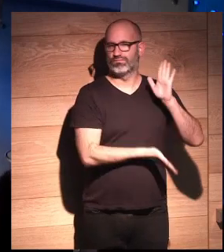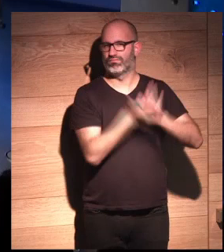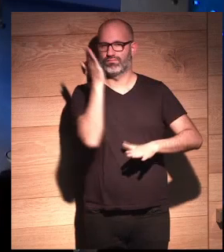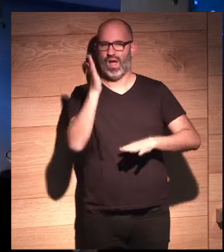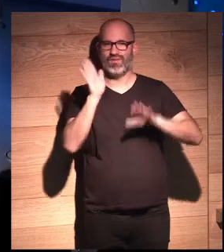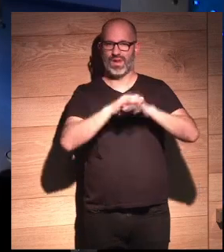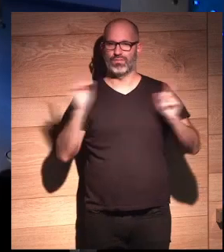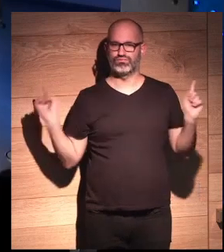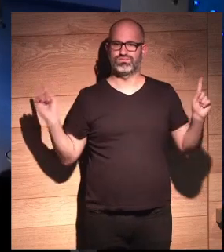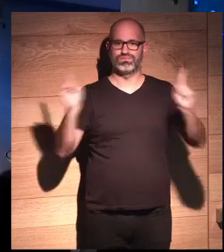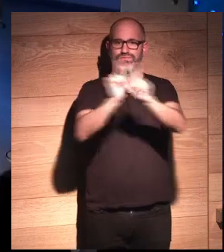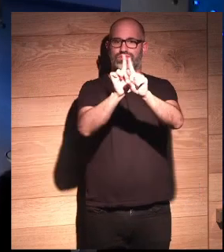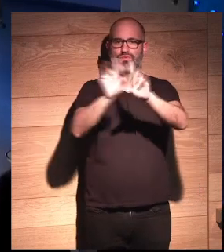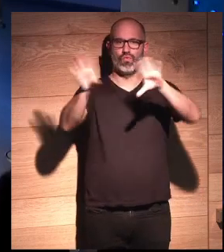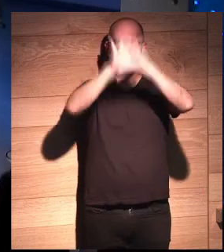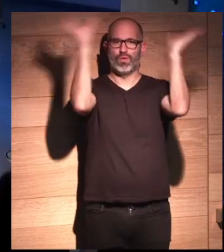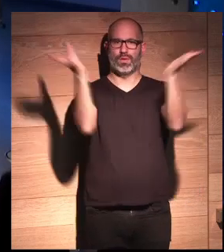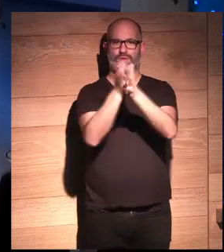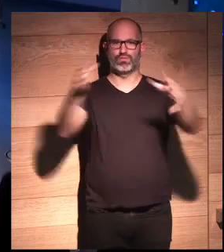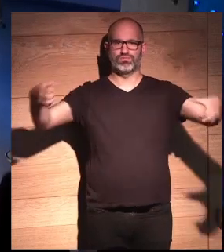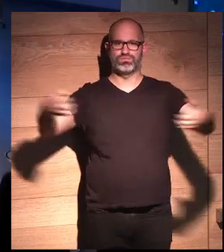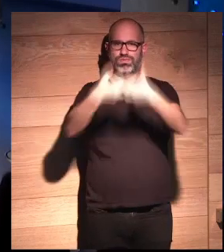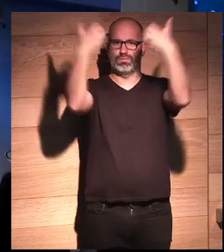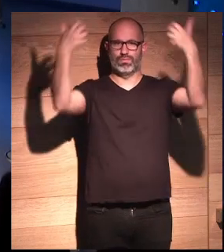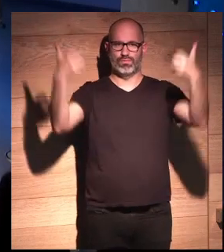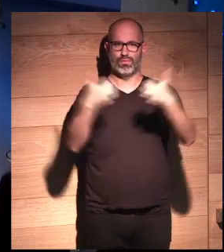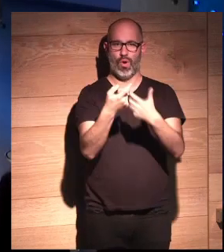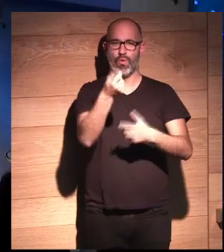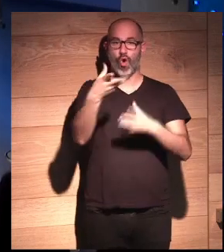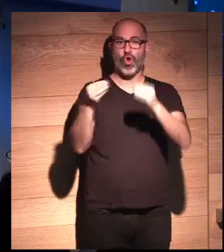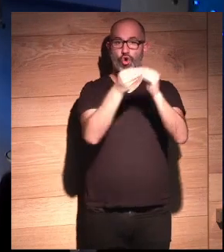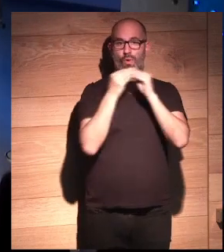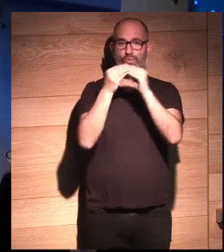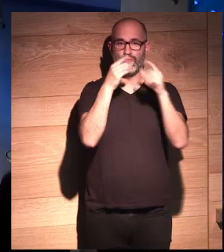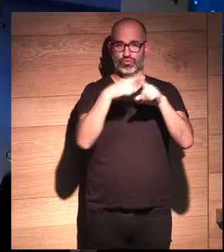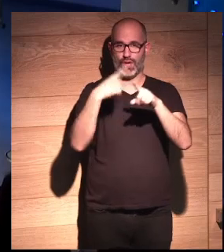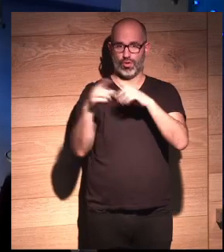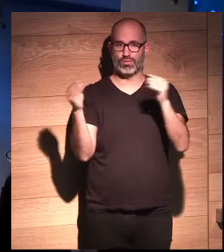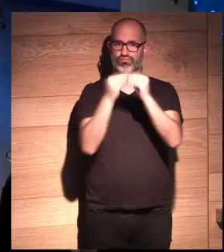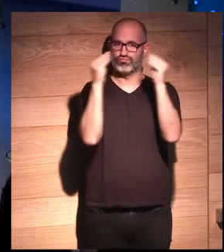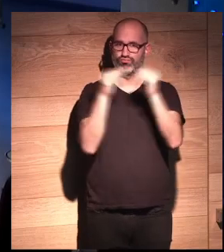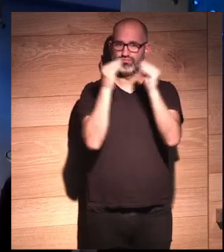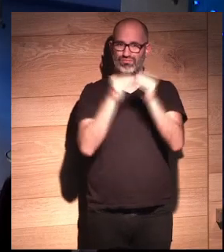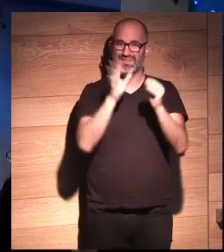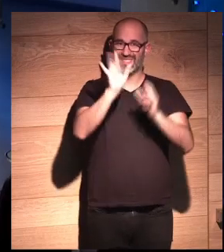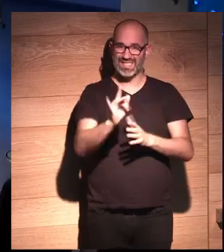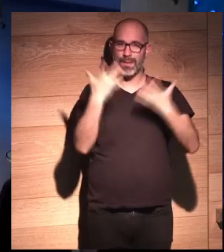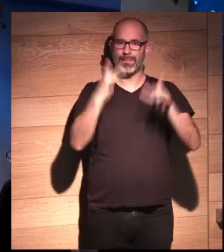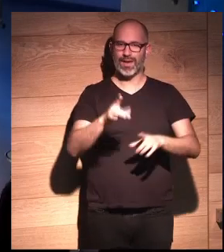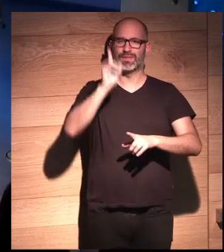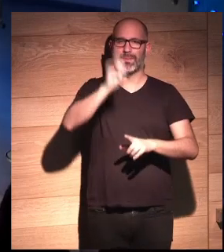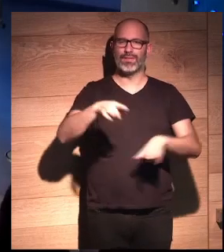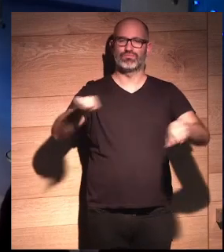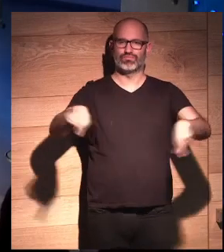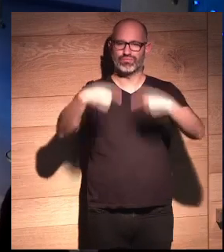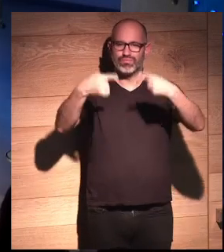estos dos personajes son como dos universos que chocan, tienen mucho en común, pero tienen mucho que decir sobre uno al otro, porque son